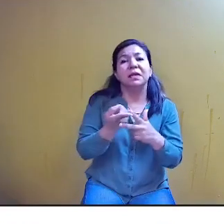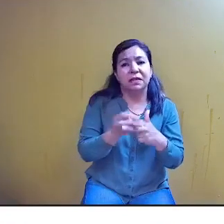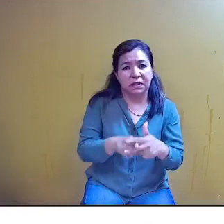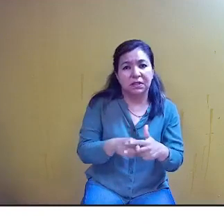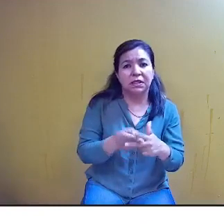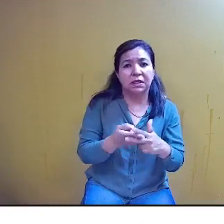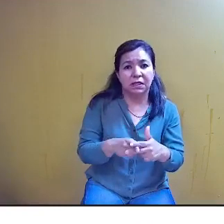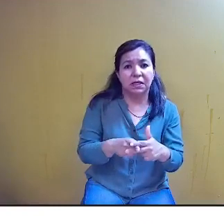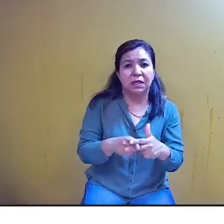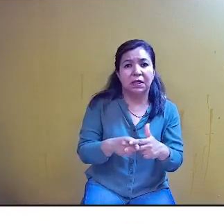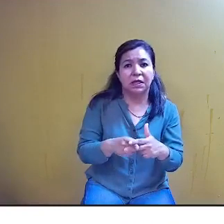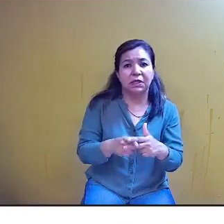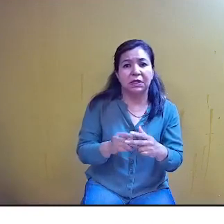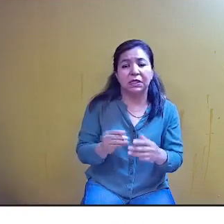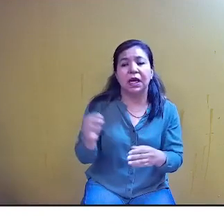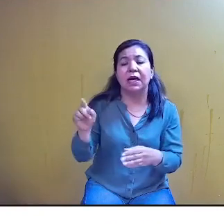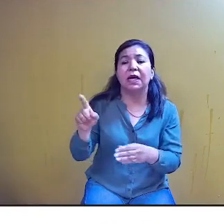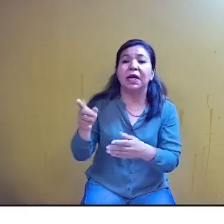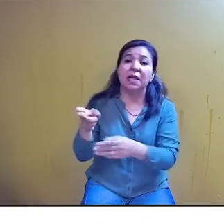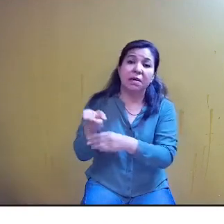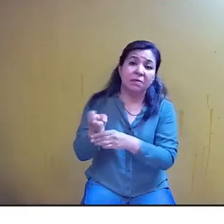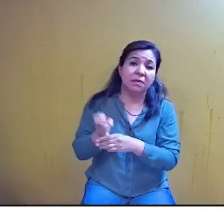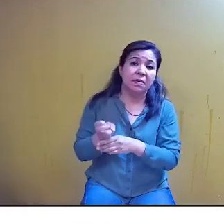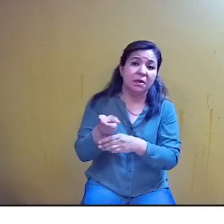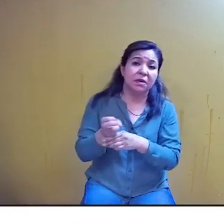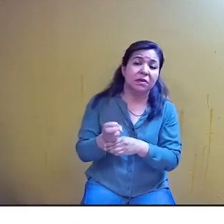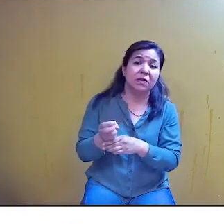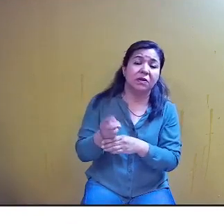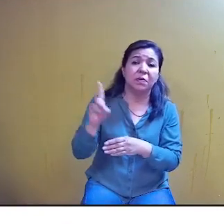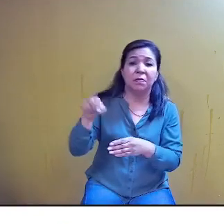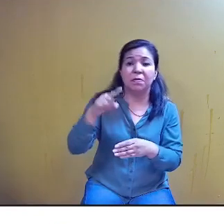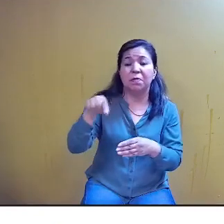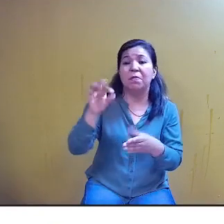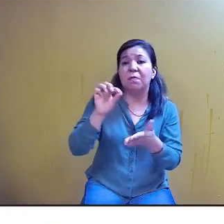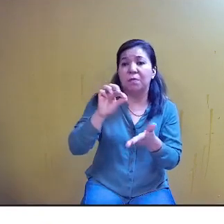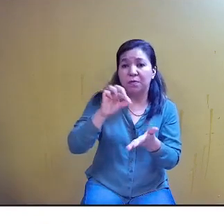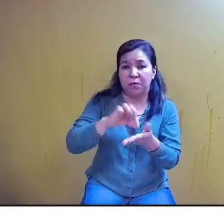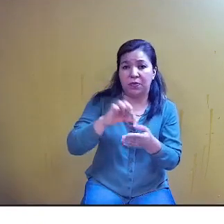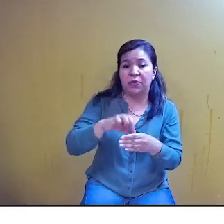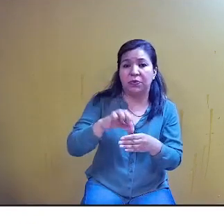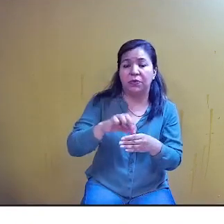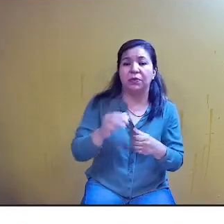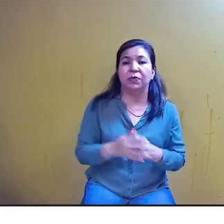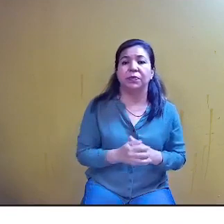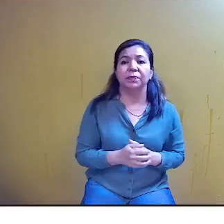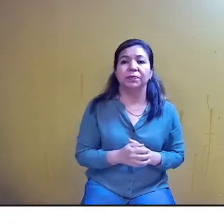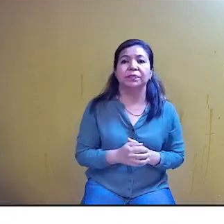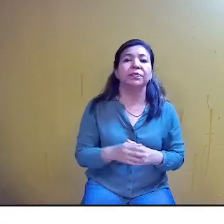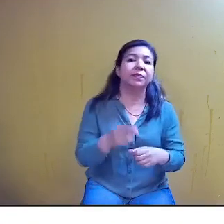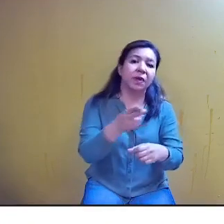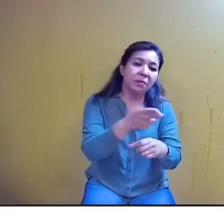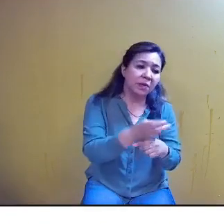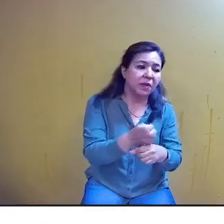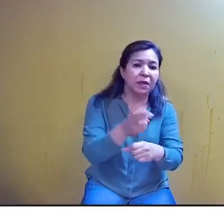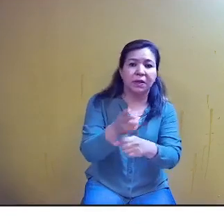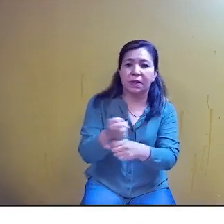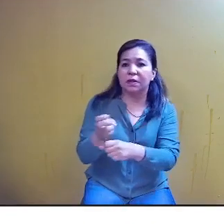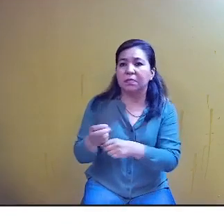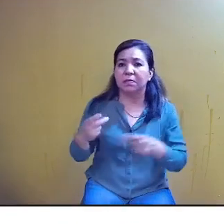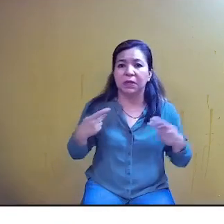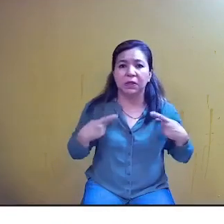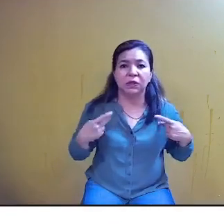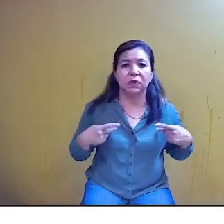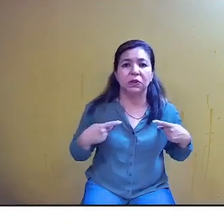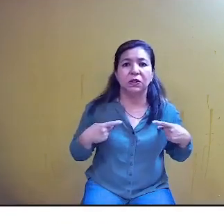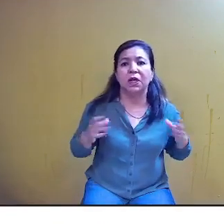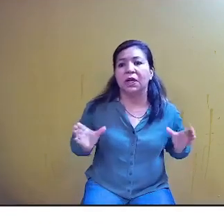denominando a sus reuniones diálogos con amigos, mismo que publicitó previamente invitando a la ciudadanía en general a